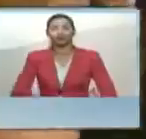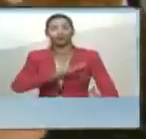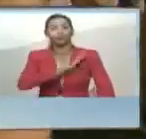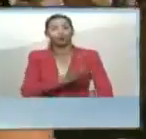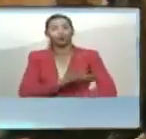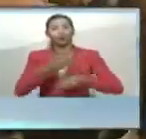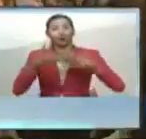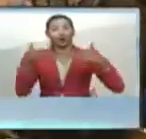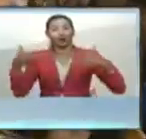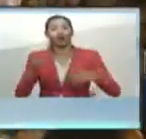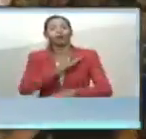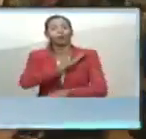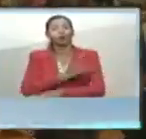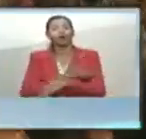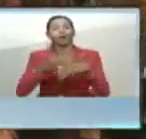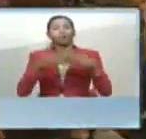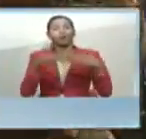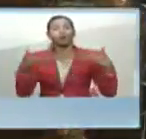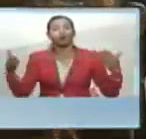Poder